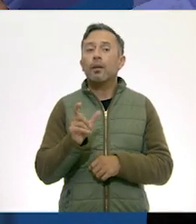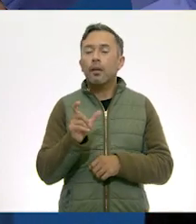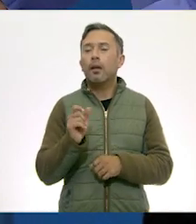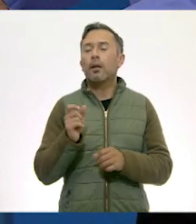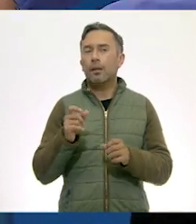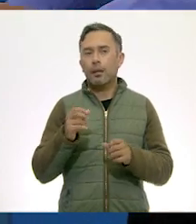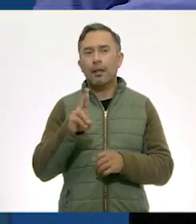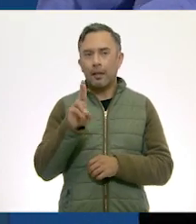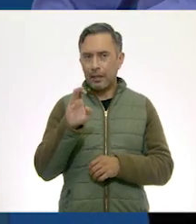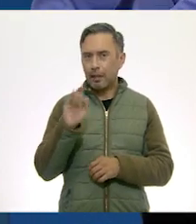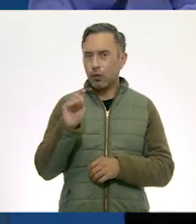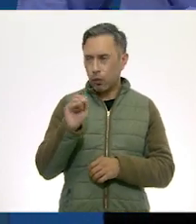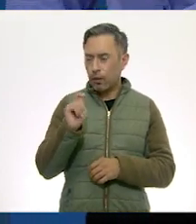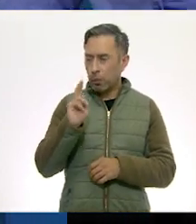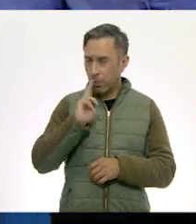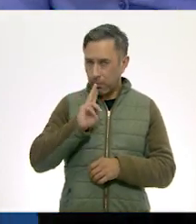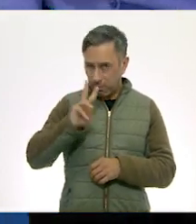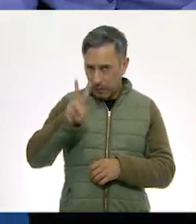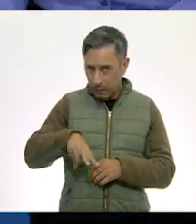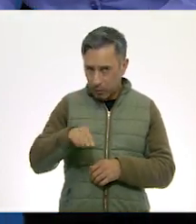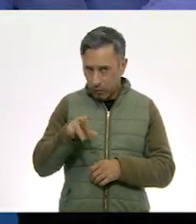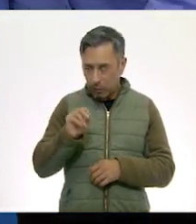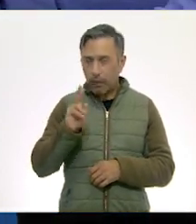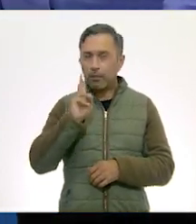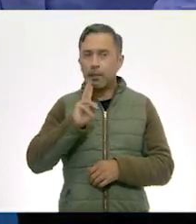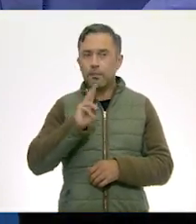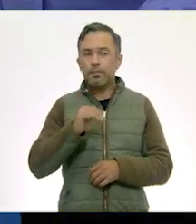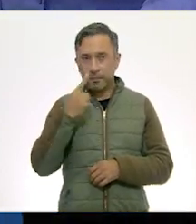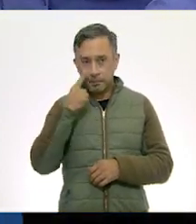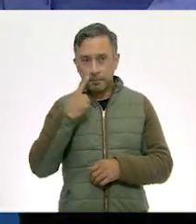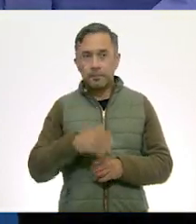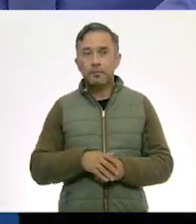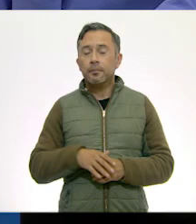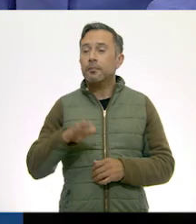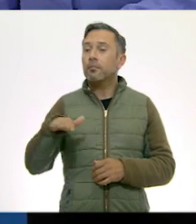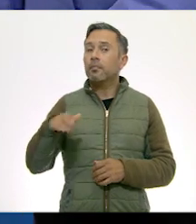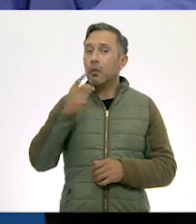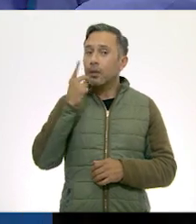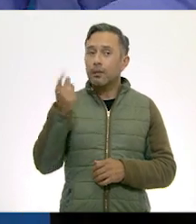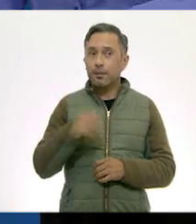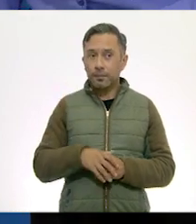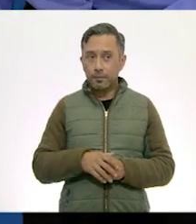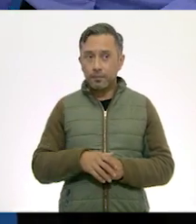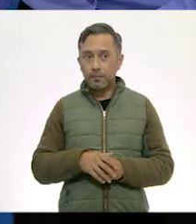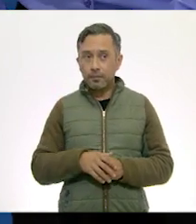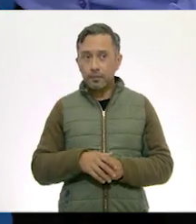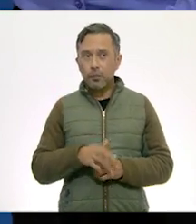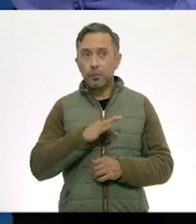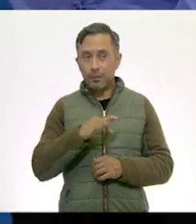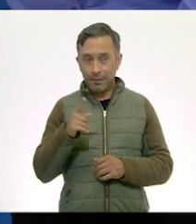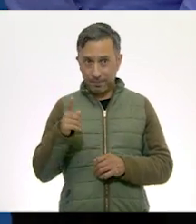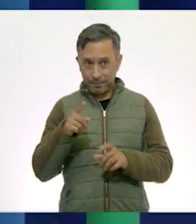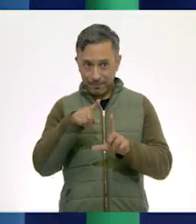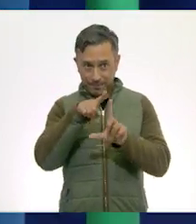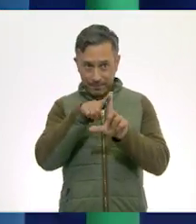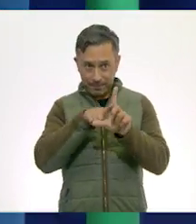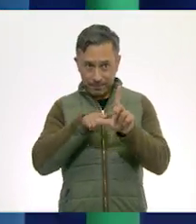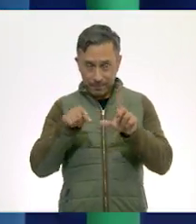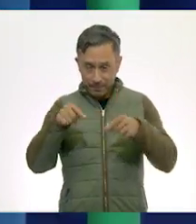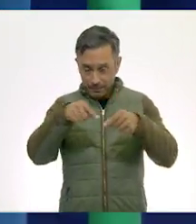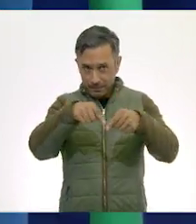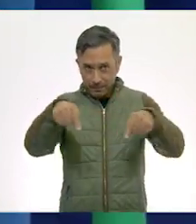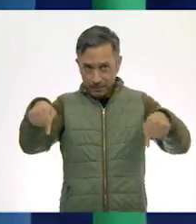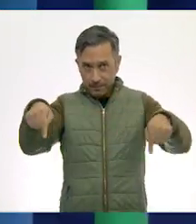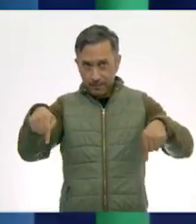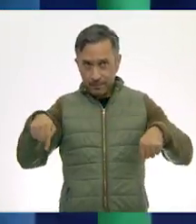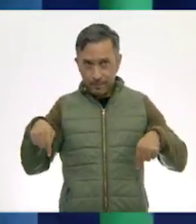Vamos a comprobar si esto es verdad. Miren, aquí él nos está diciendo que esta línea la pongamos aquí. Esta línea la